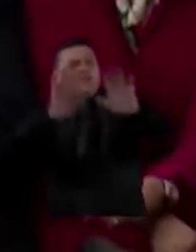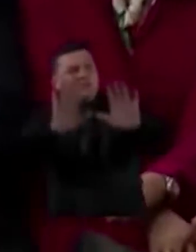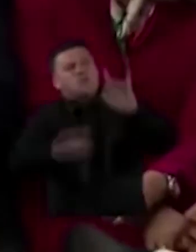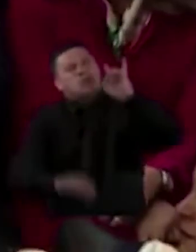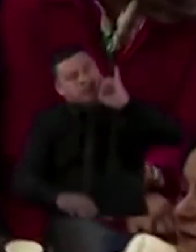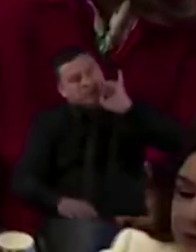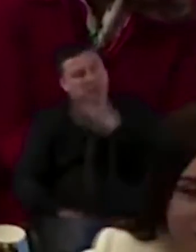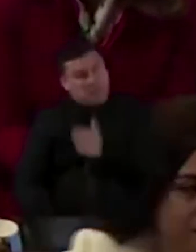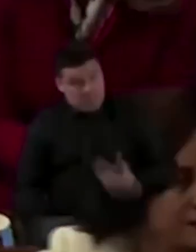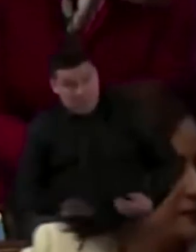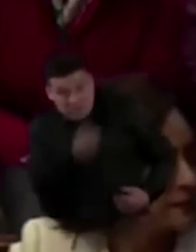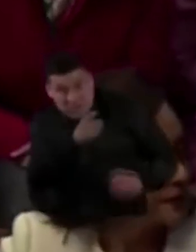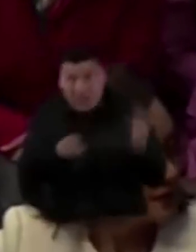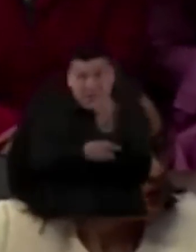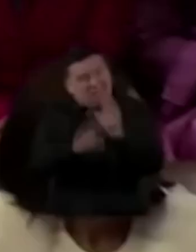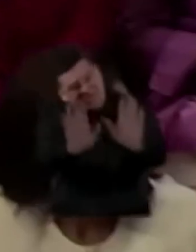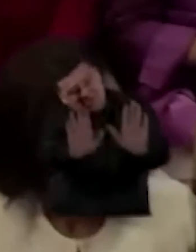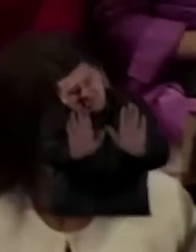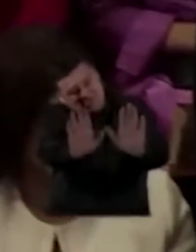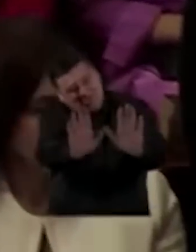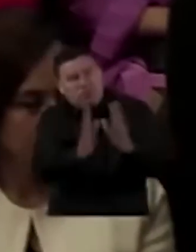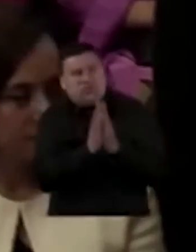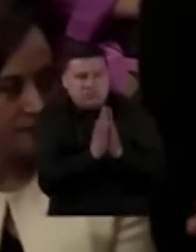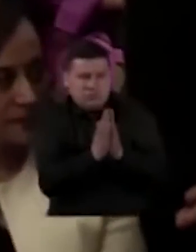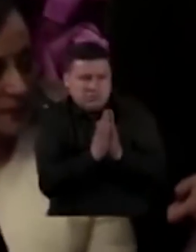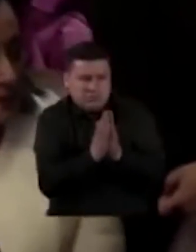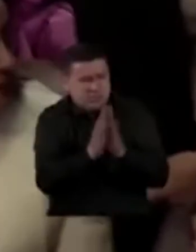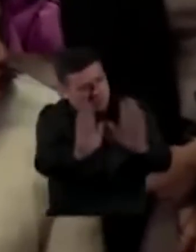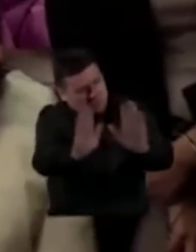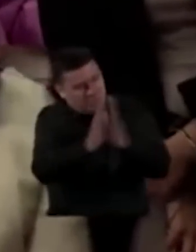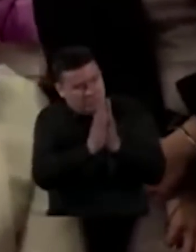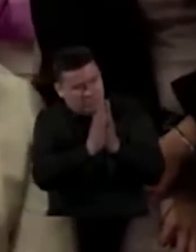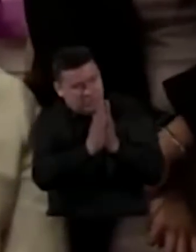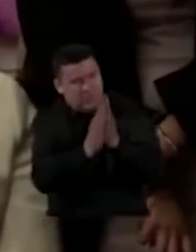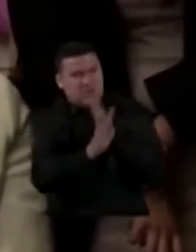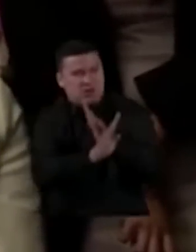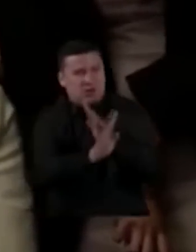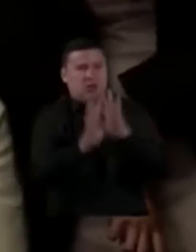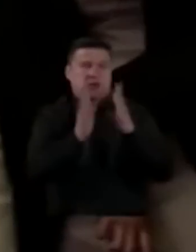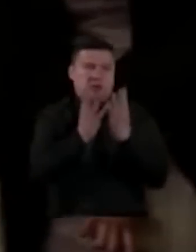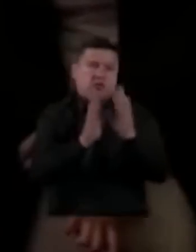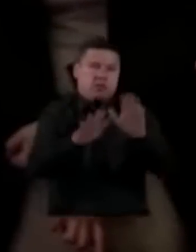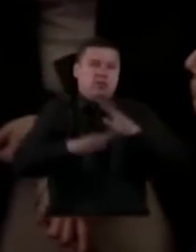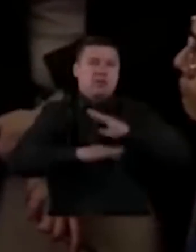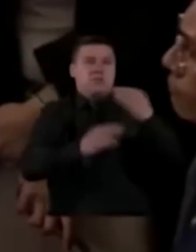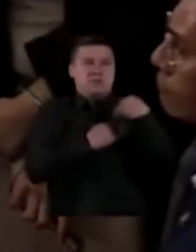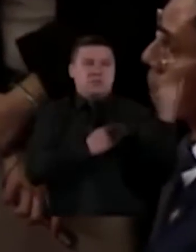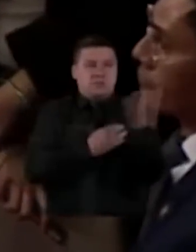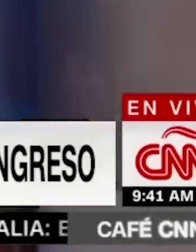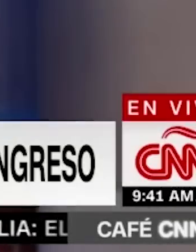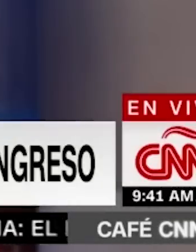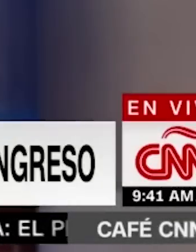Escúcheme. Si esa es la forma que tiene, le pido el favor a la seguridad del Congreso que se encargue de prestar el